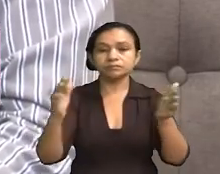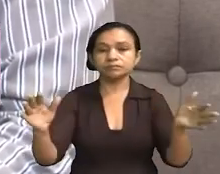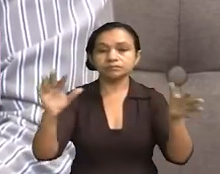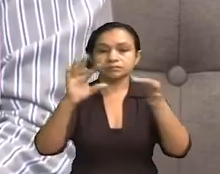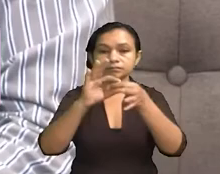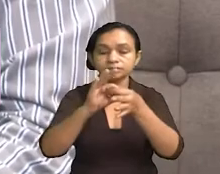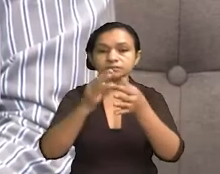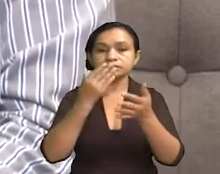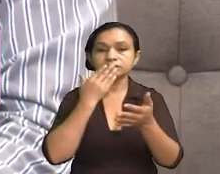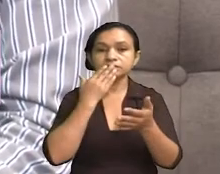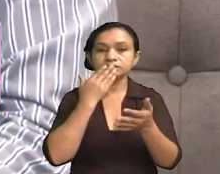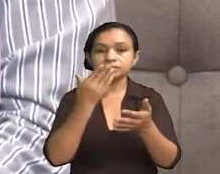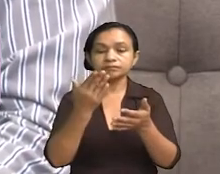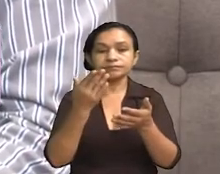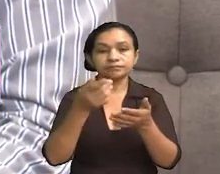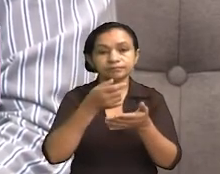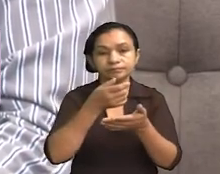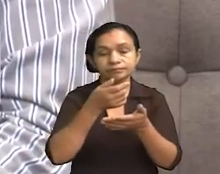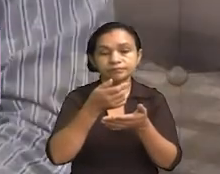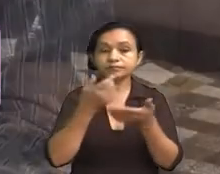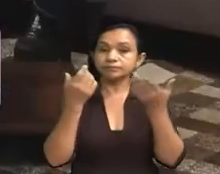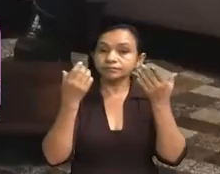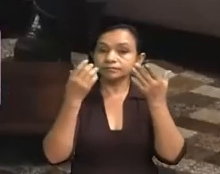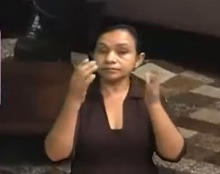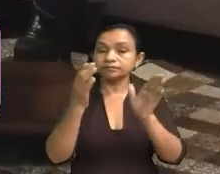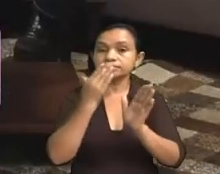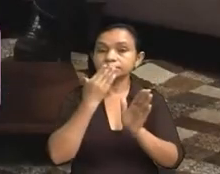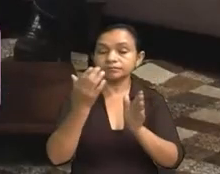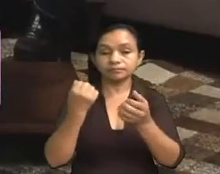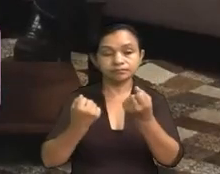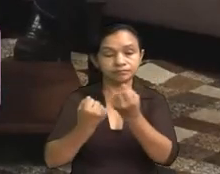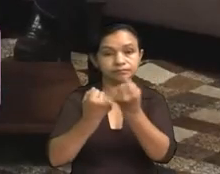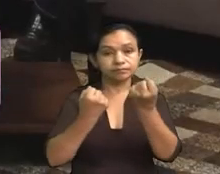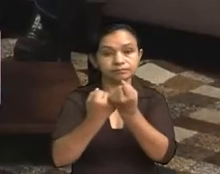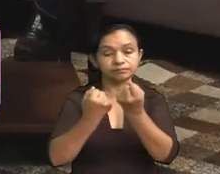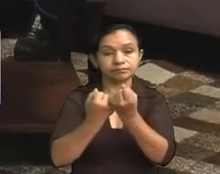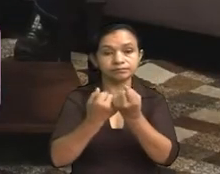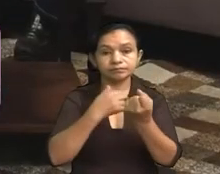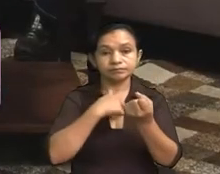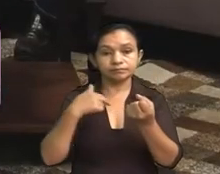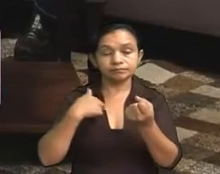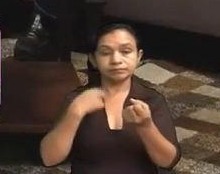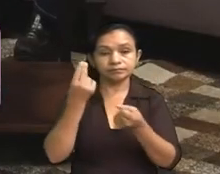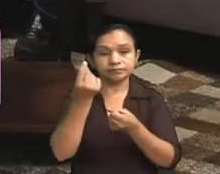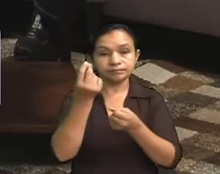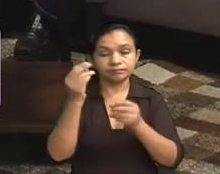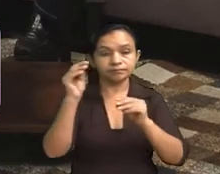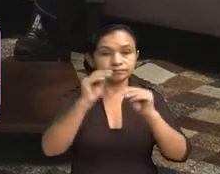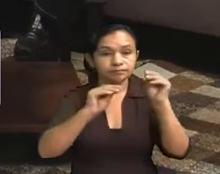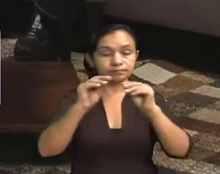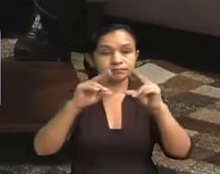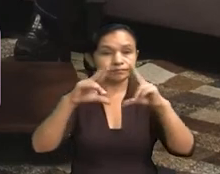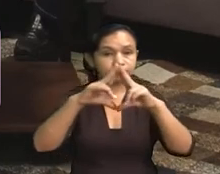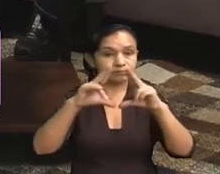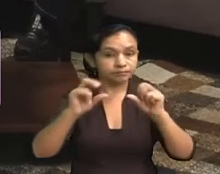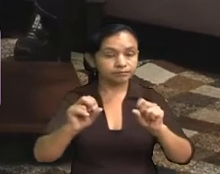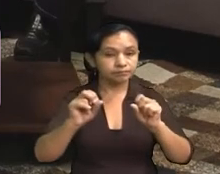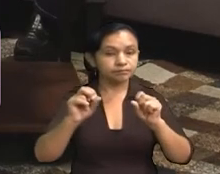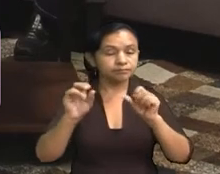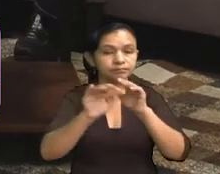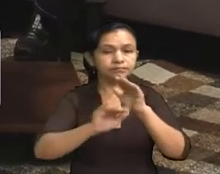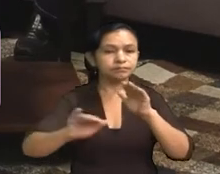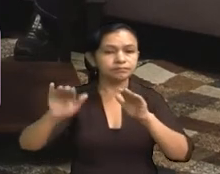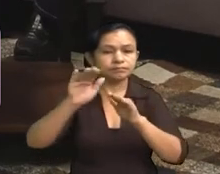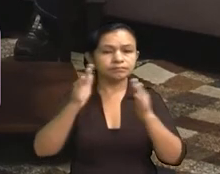de las buenas noticias y de los elementos positivos que contribuyen a la reactivación de la economía nacional. La reforma tributaria y sus alcances,